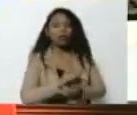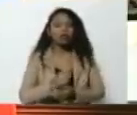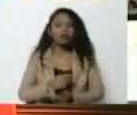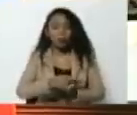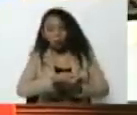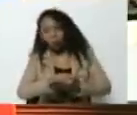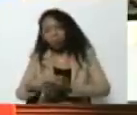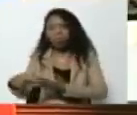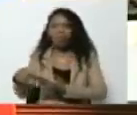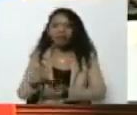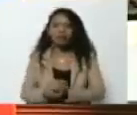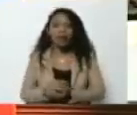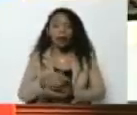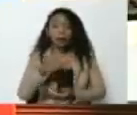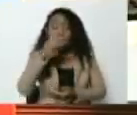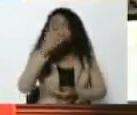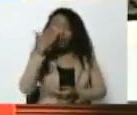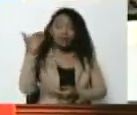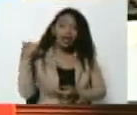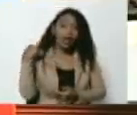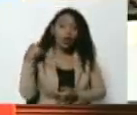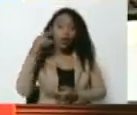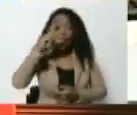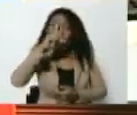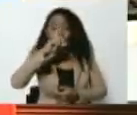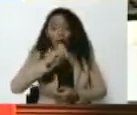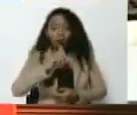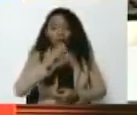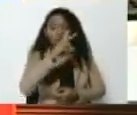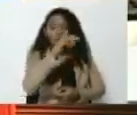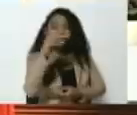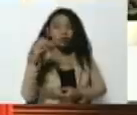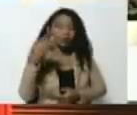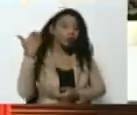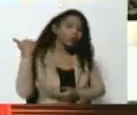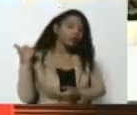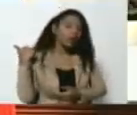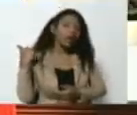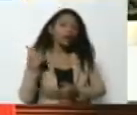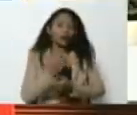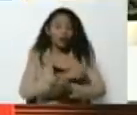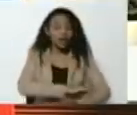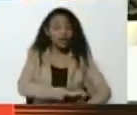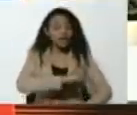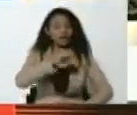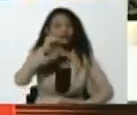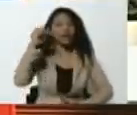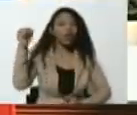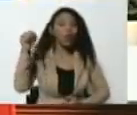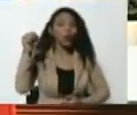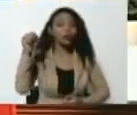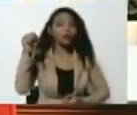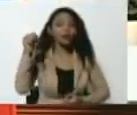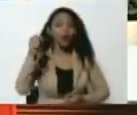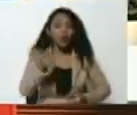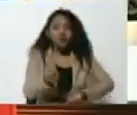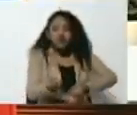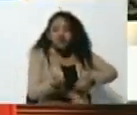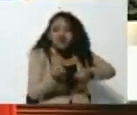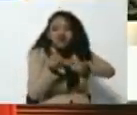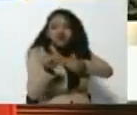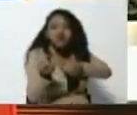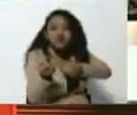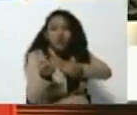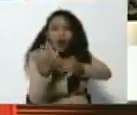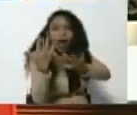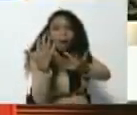Hace 200 años en Carabobo, nuestros libertadores, con la lanza en la mano y